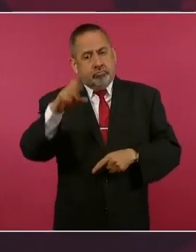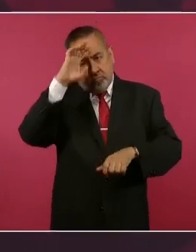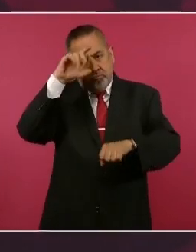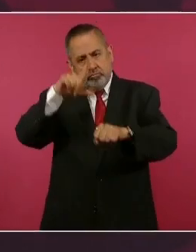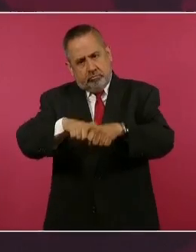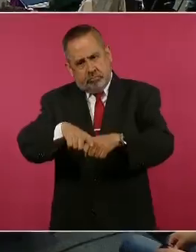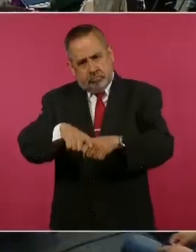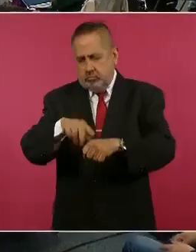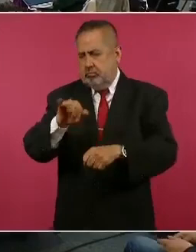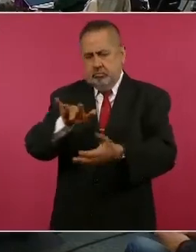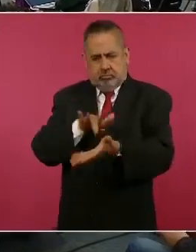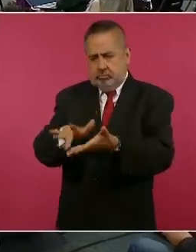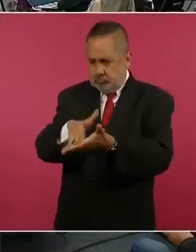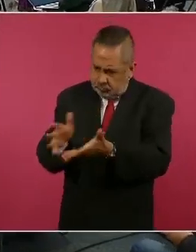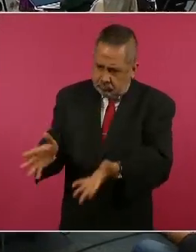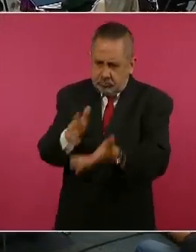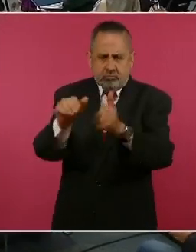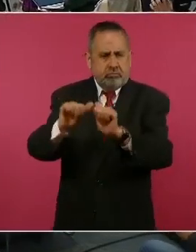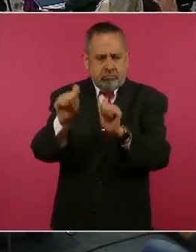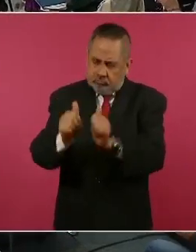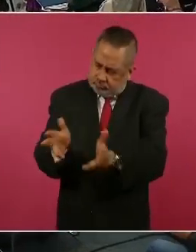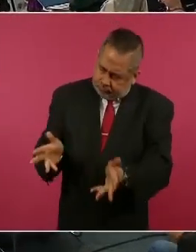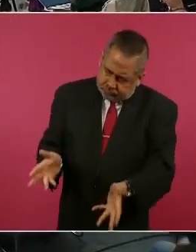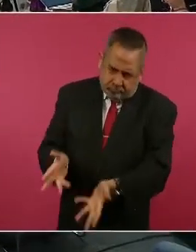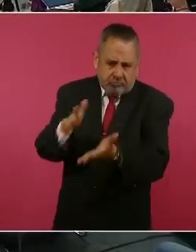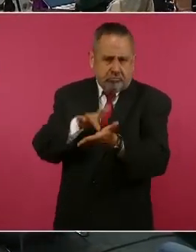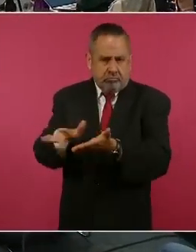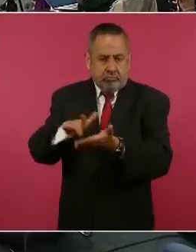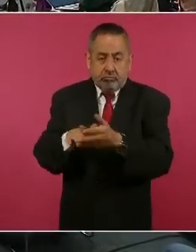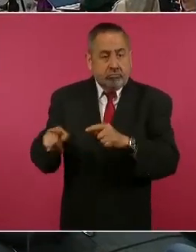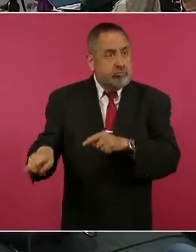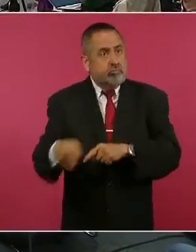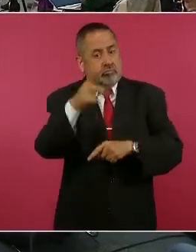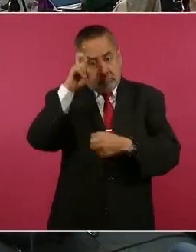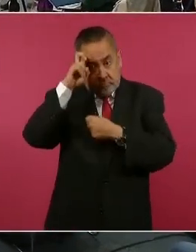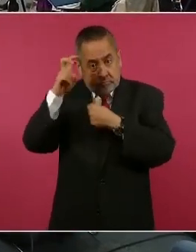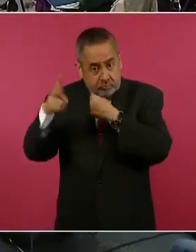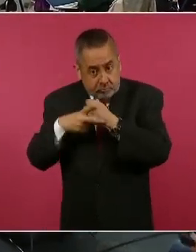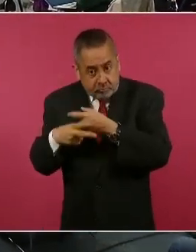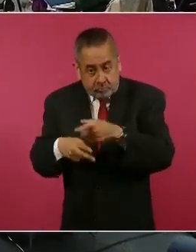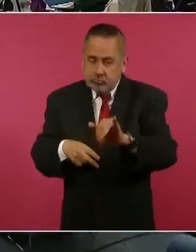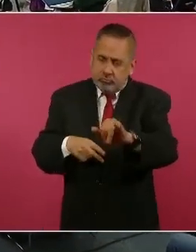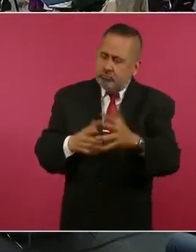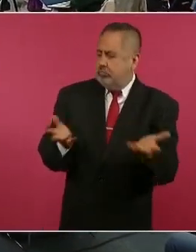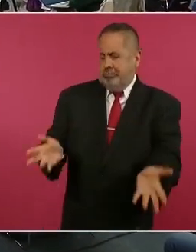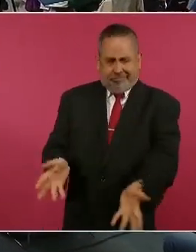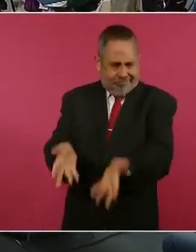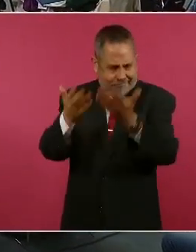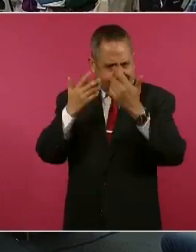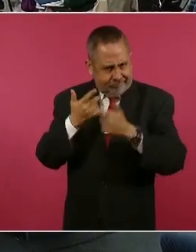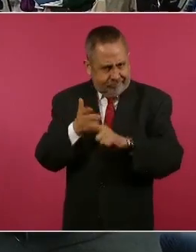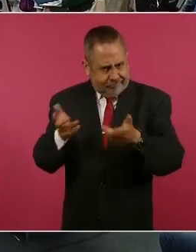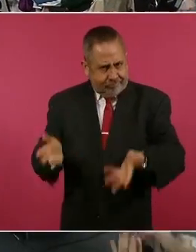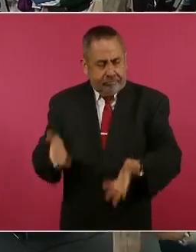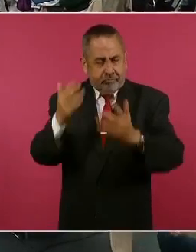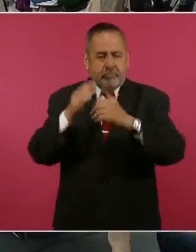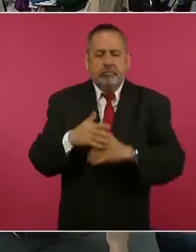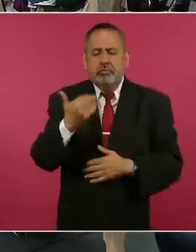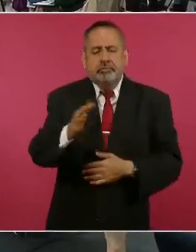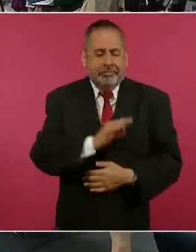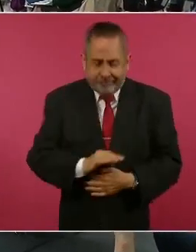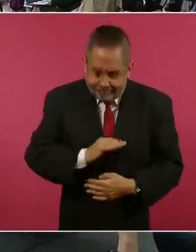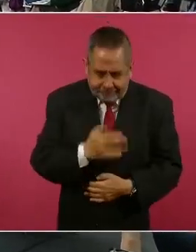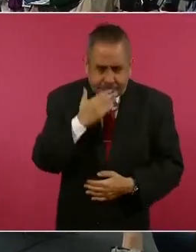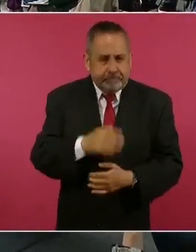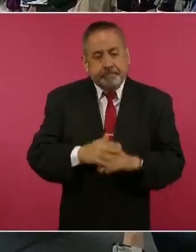cultural, artístico, ¿no? A Europa, ¿no? Exacto, Italia. Sí, pues